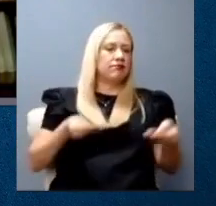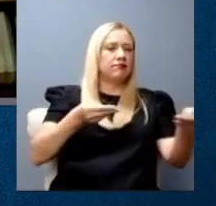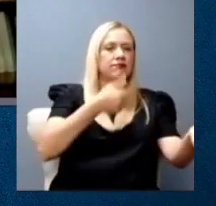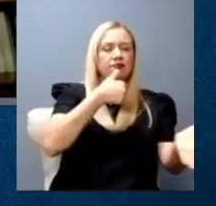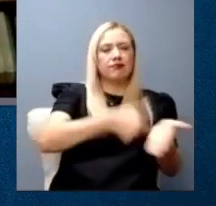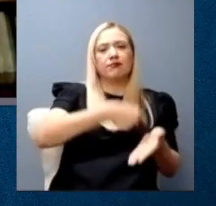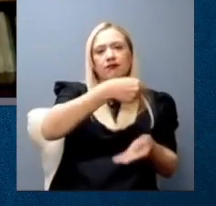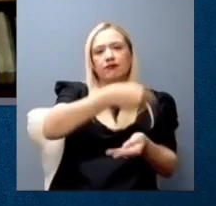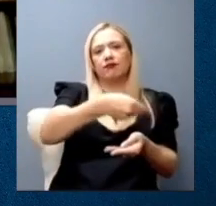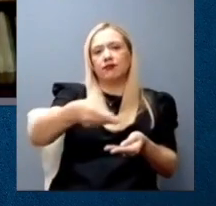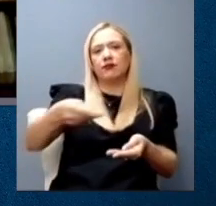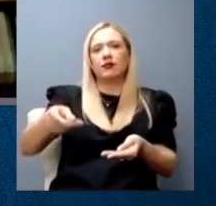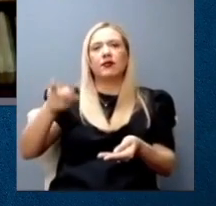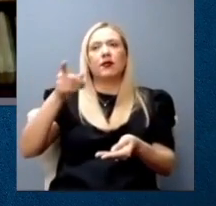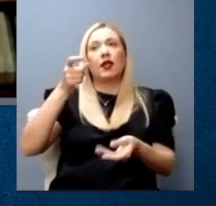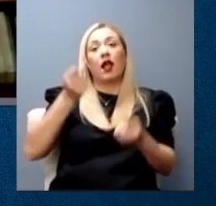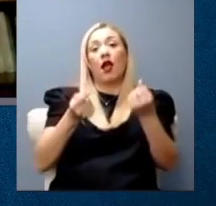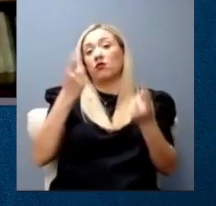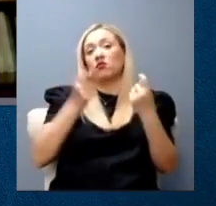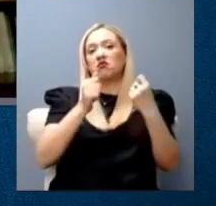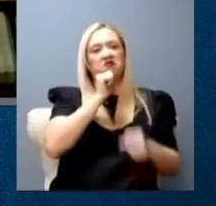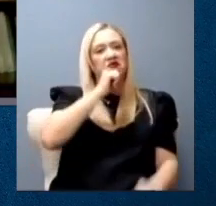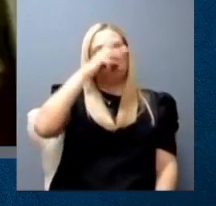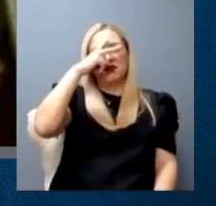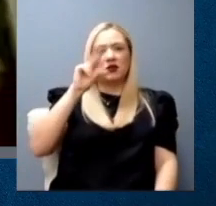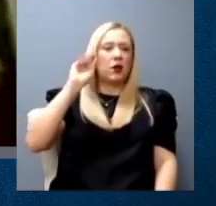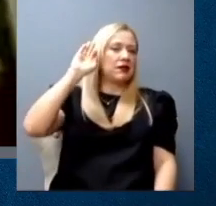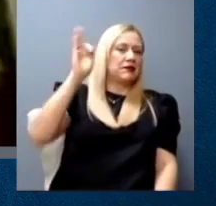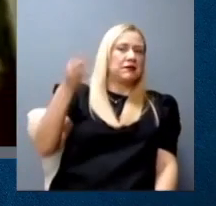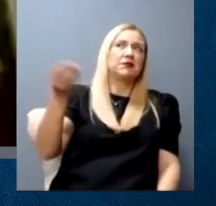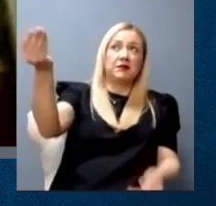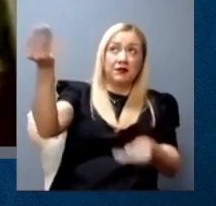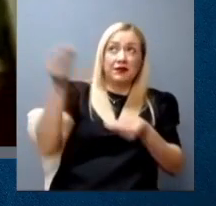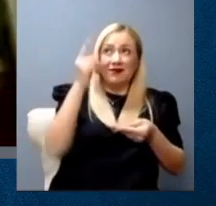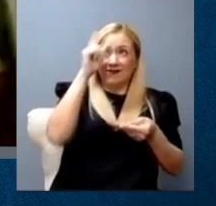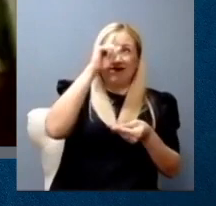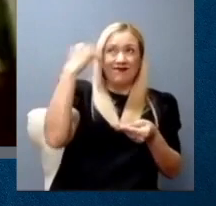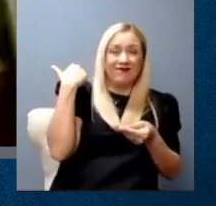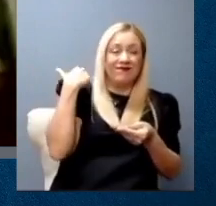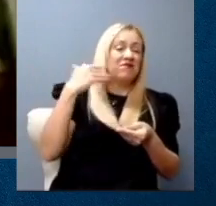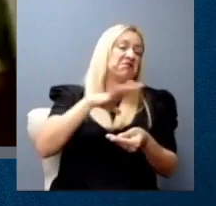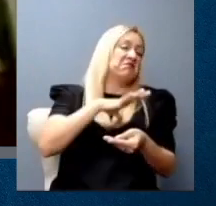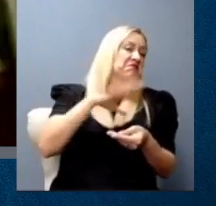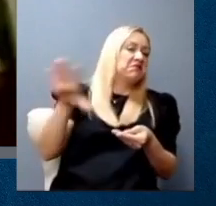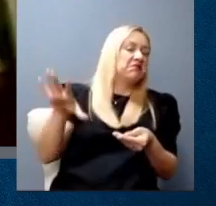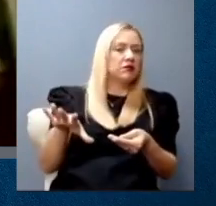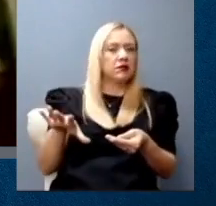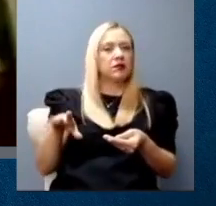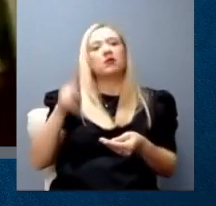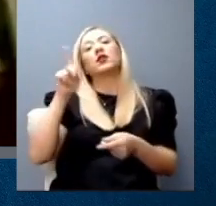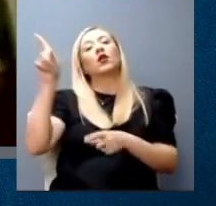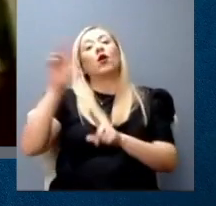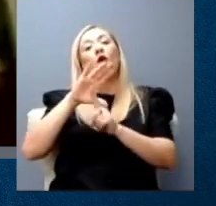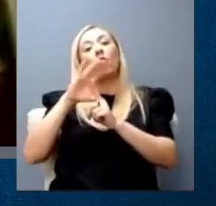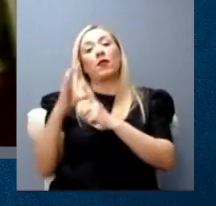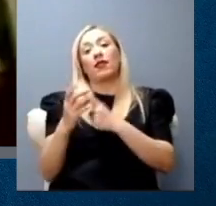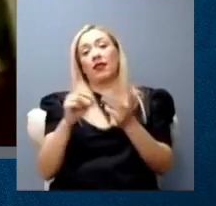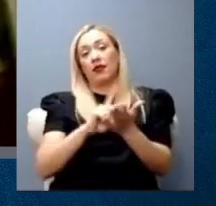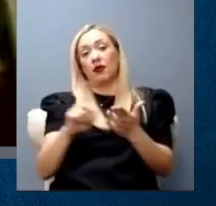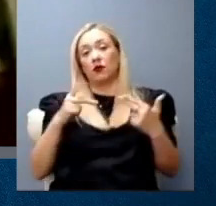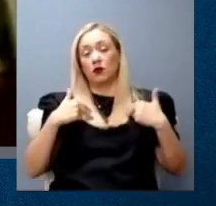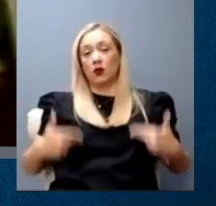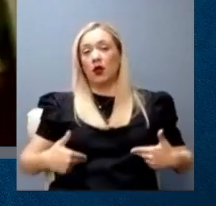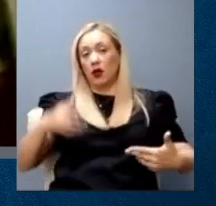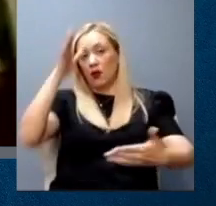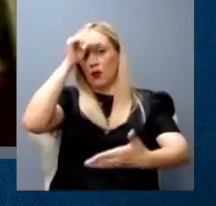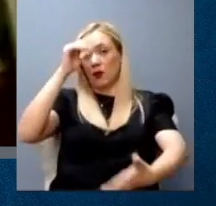de ellos no han sido todavía aceptados por México, pero Por ejemplo, el Comité de Derechos Humanos relativo al Pacto de los